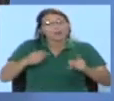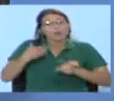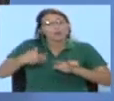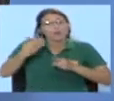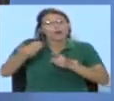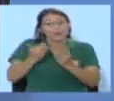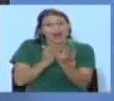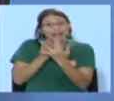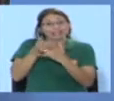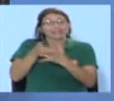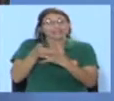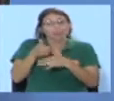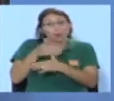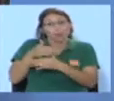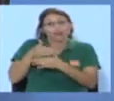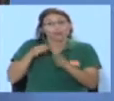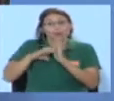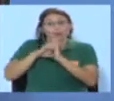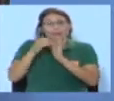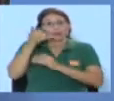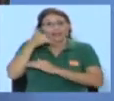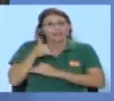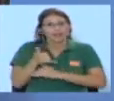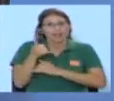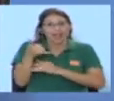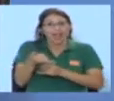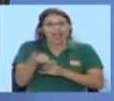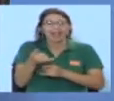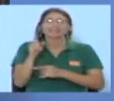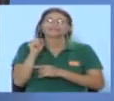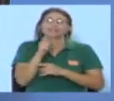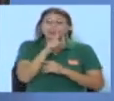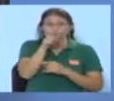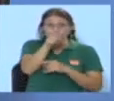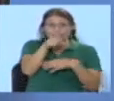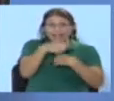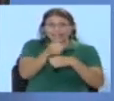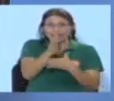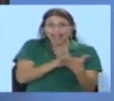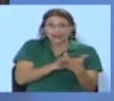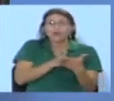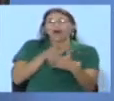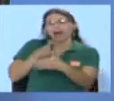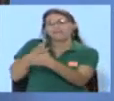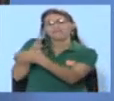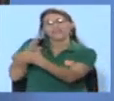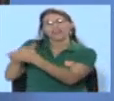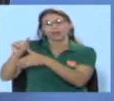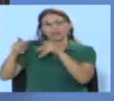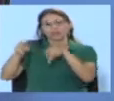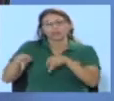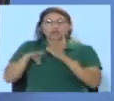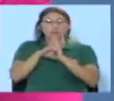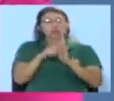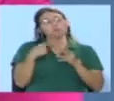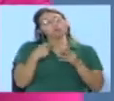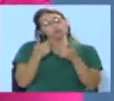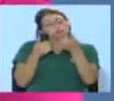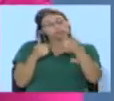acceso compartido, como la telefonía móvil, lo que usted haga sí afecta a lo que los demás hagan. Por ejemplo, si yo empiezo a ver videos